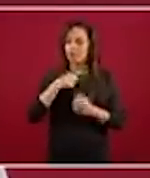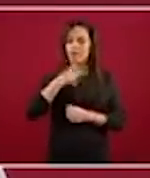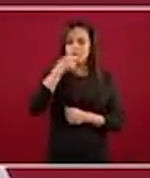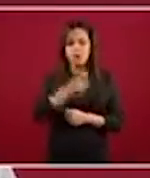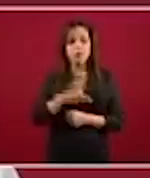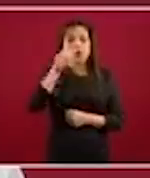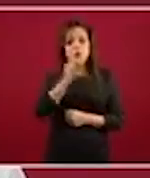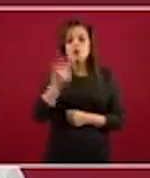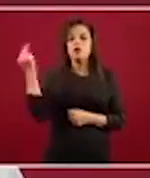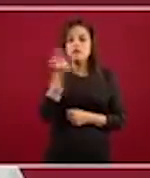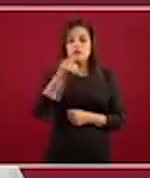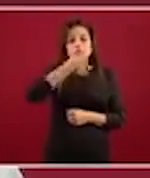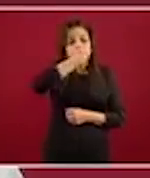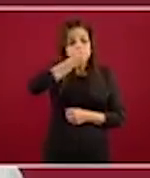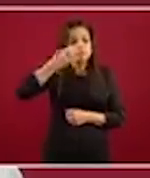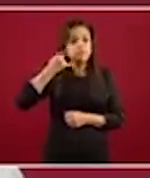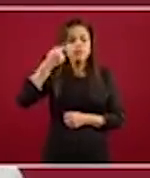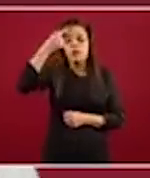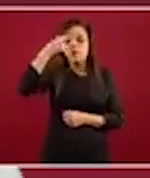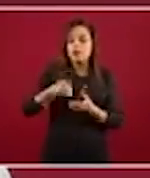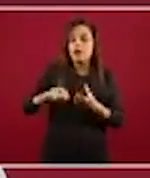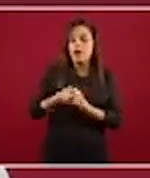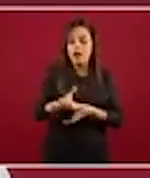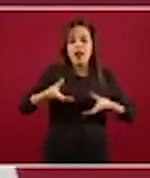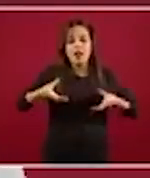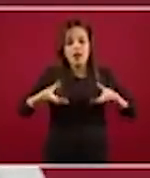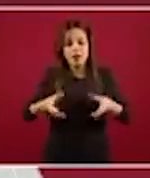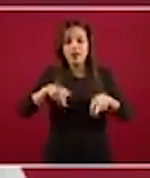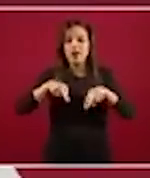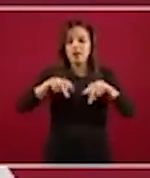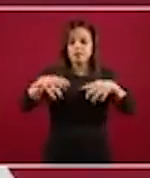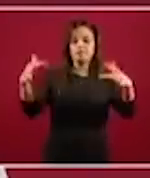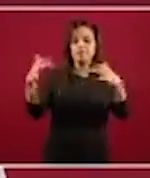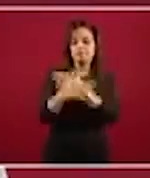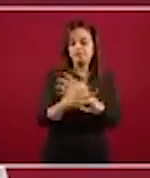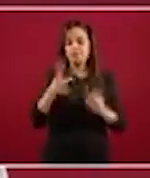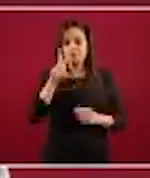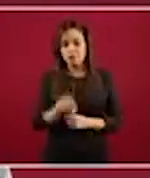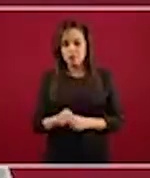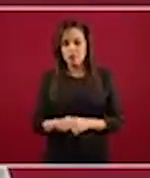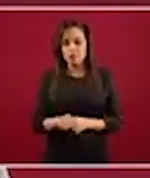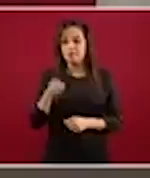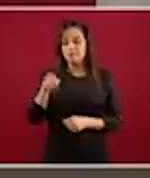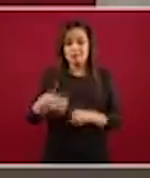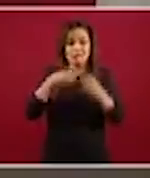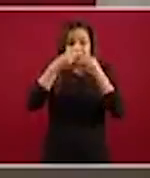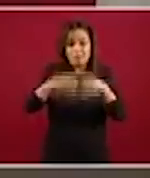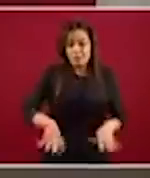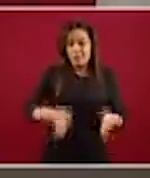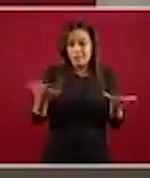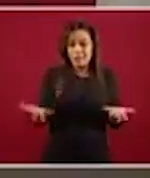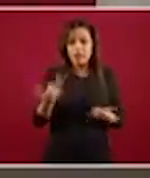para circular por la vía pública, no solo porque es un desperdicio, sino porque